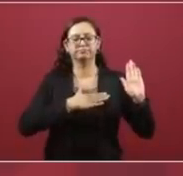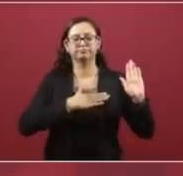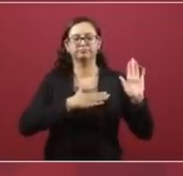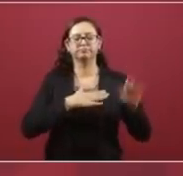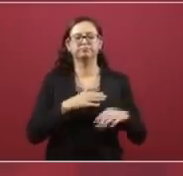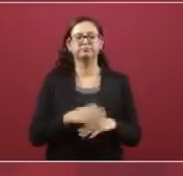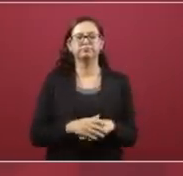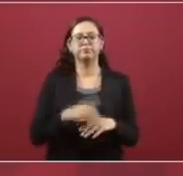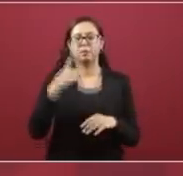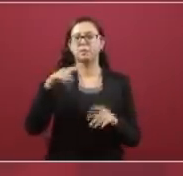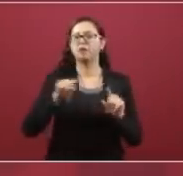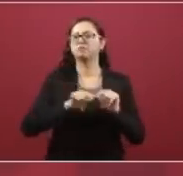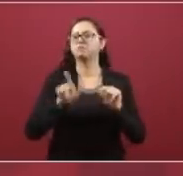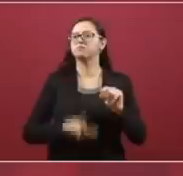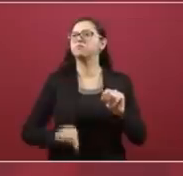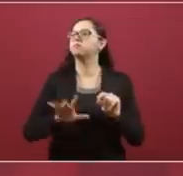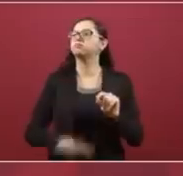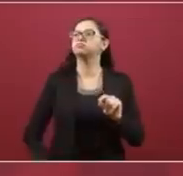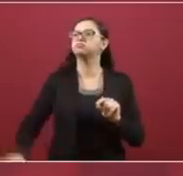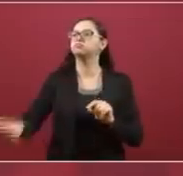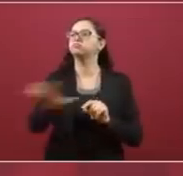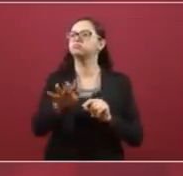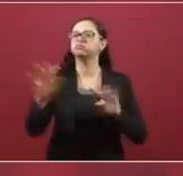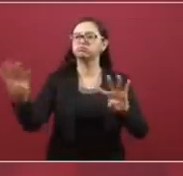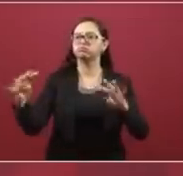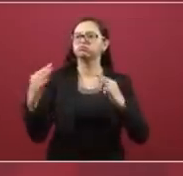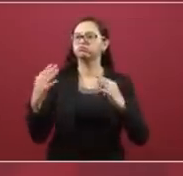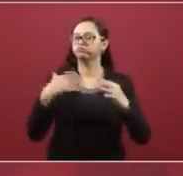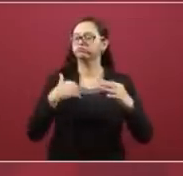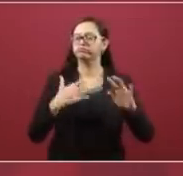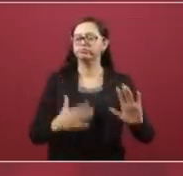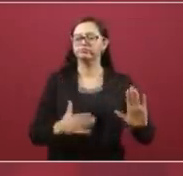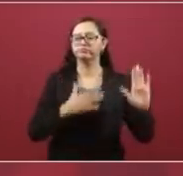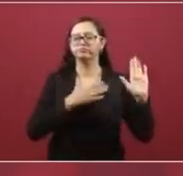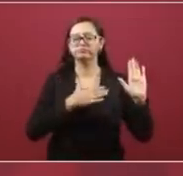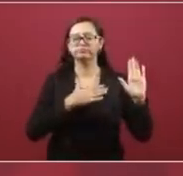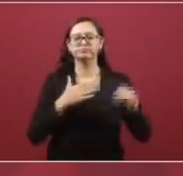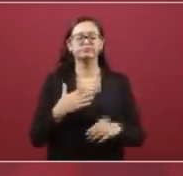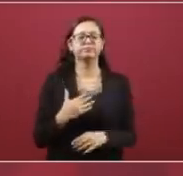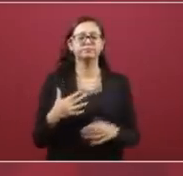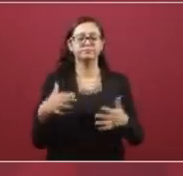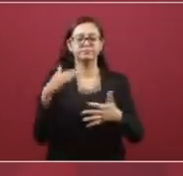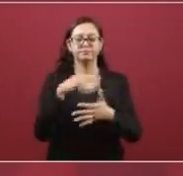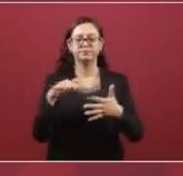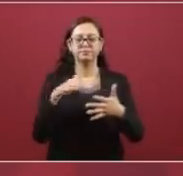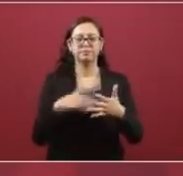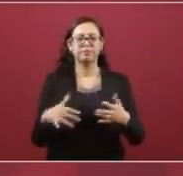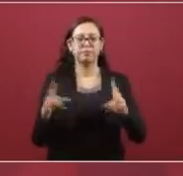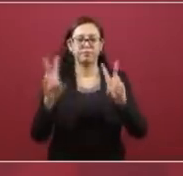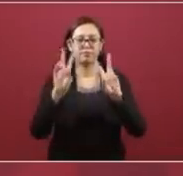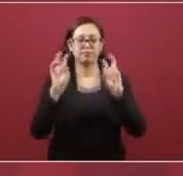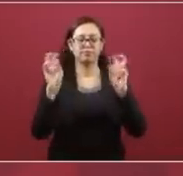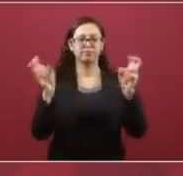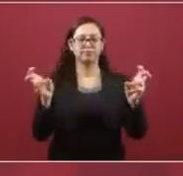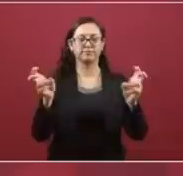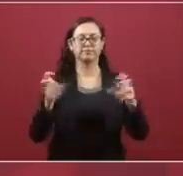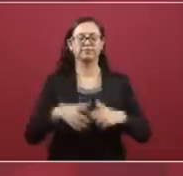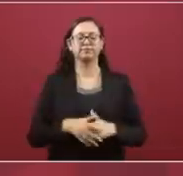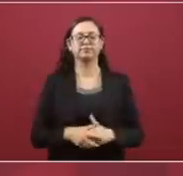con el pueblo de México. Les voy a leer el texto